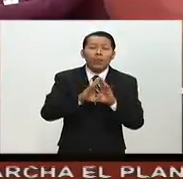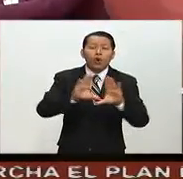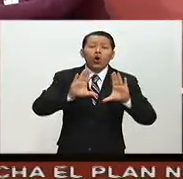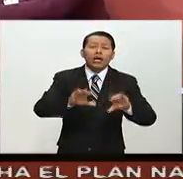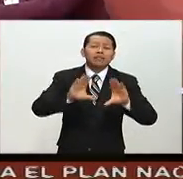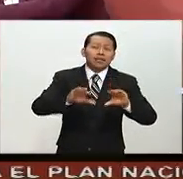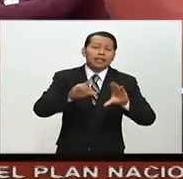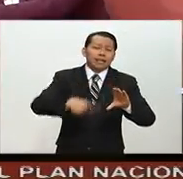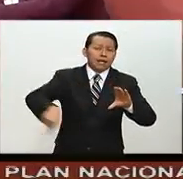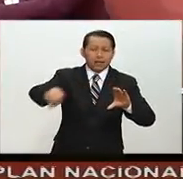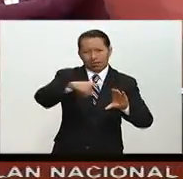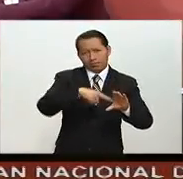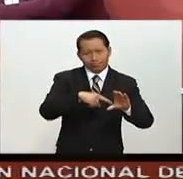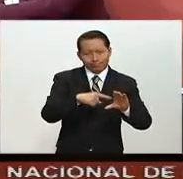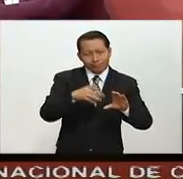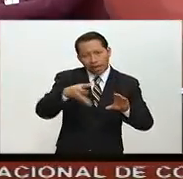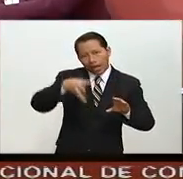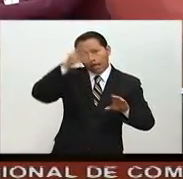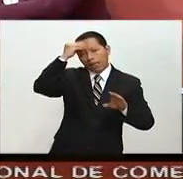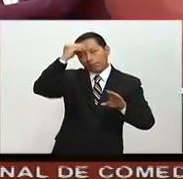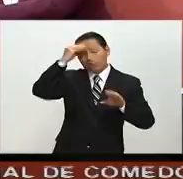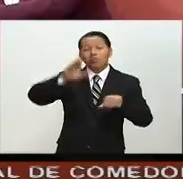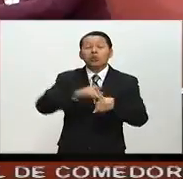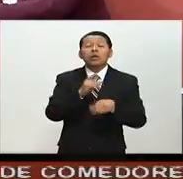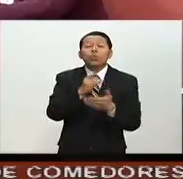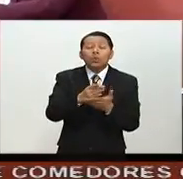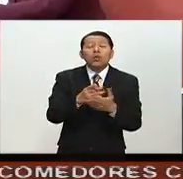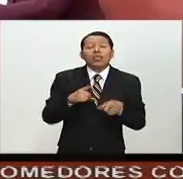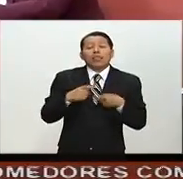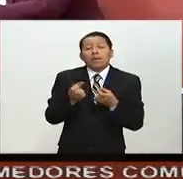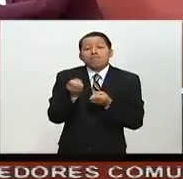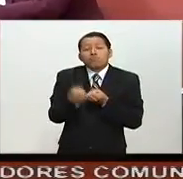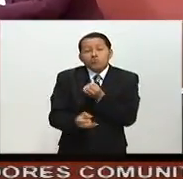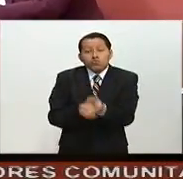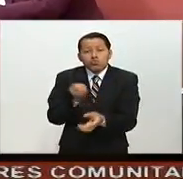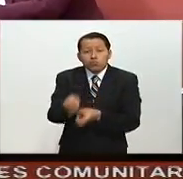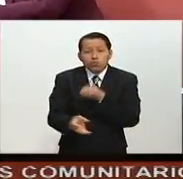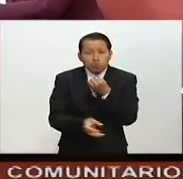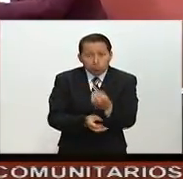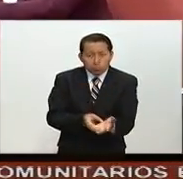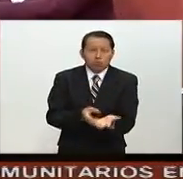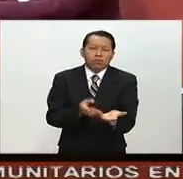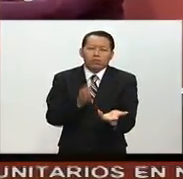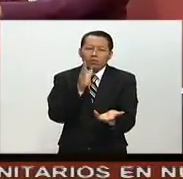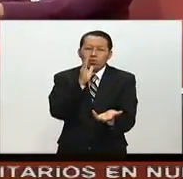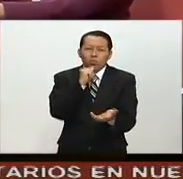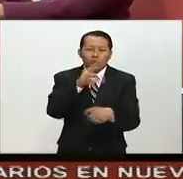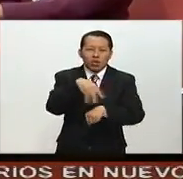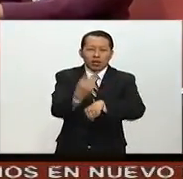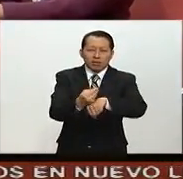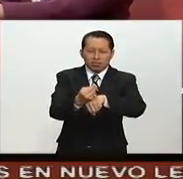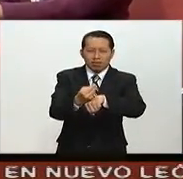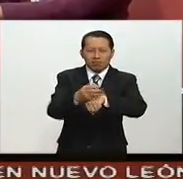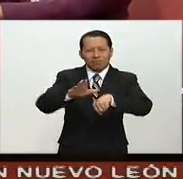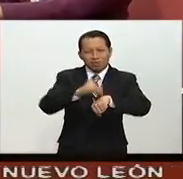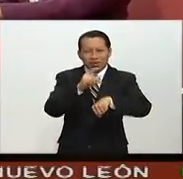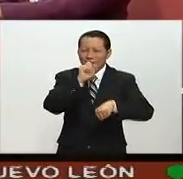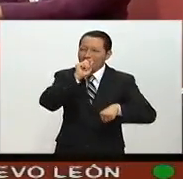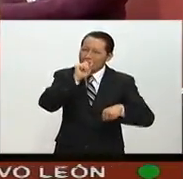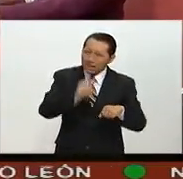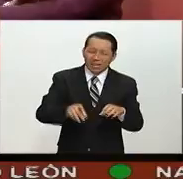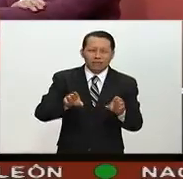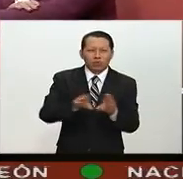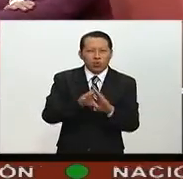las personas, no darle los peces ahí, porque finalmente no resuelves una problemática, te quedas en el mismo